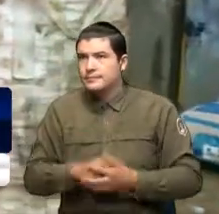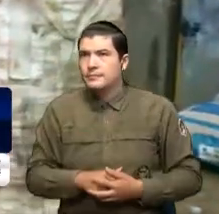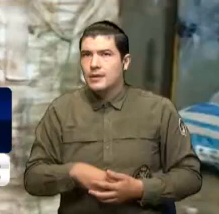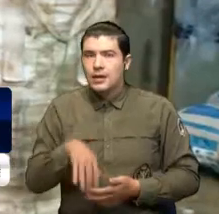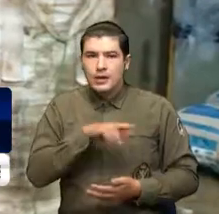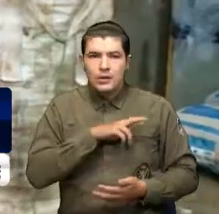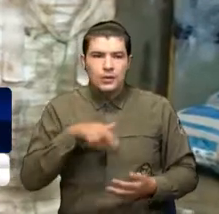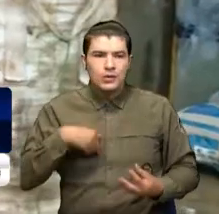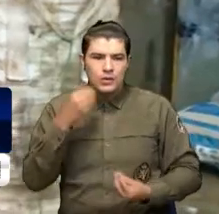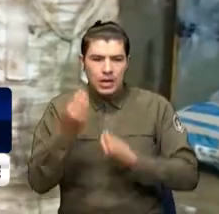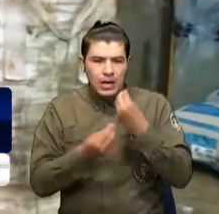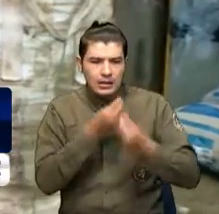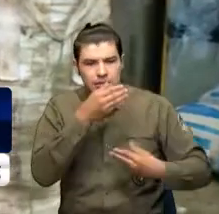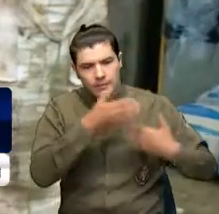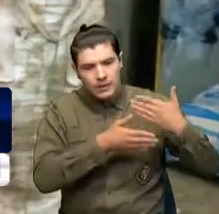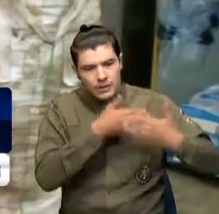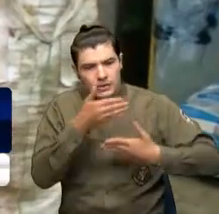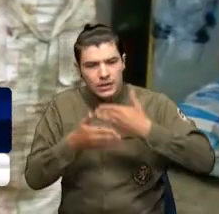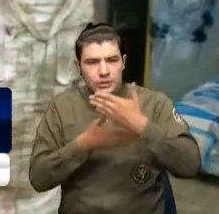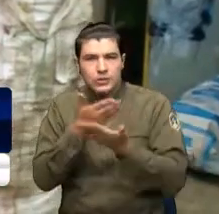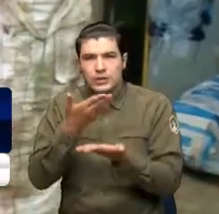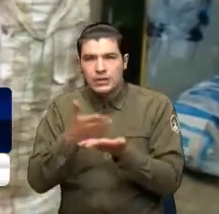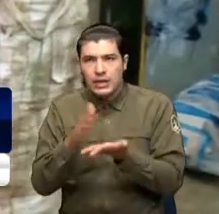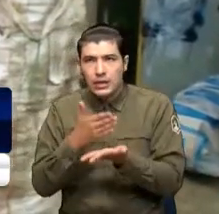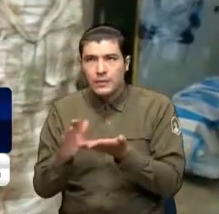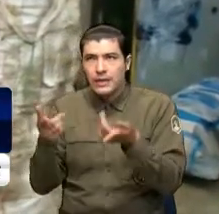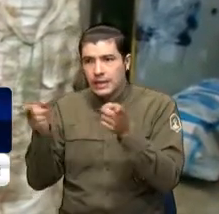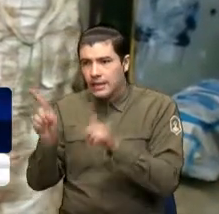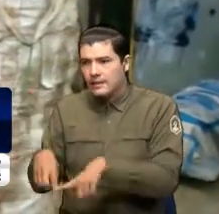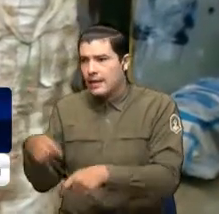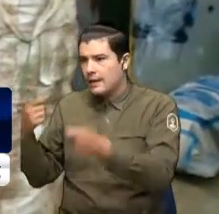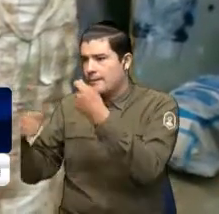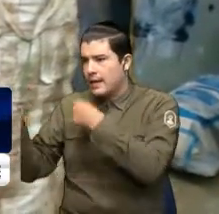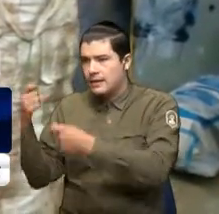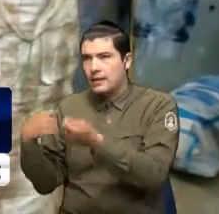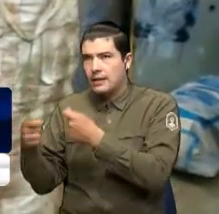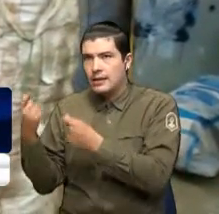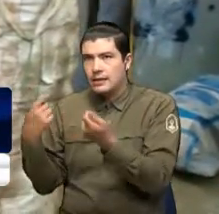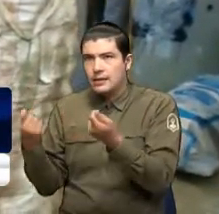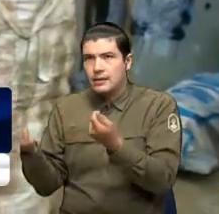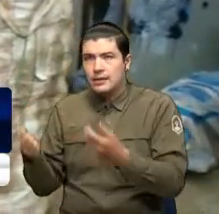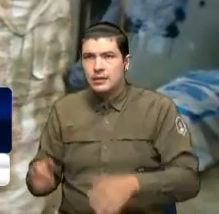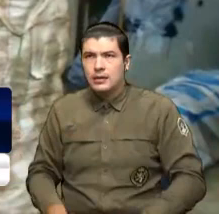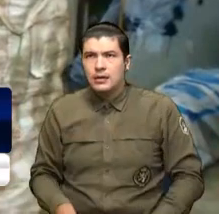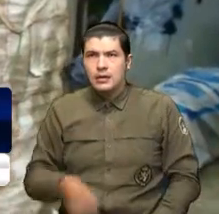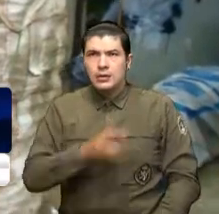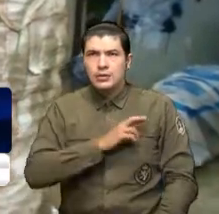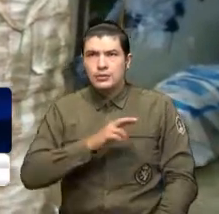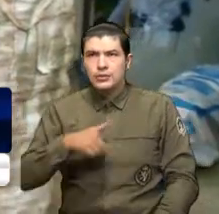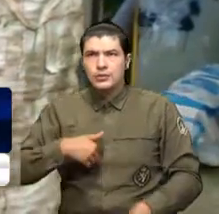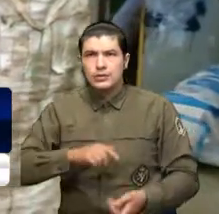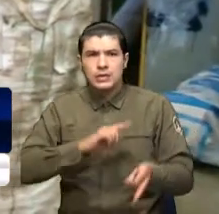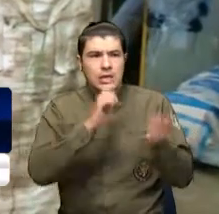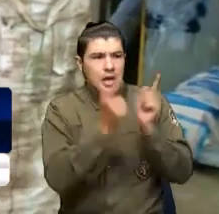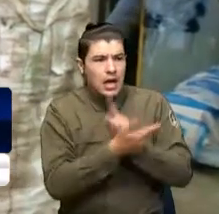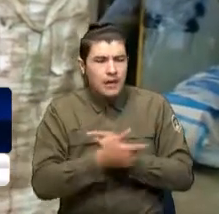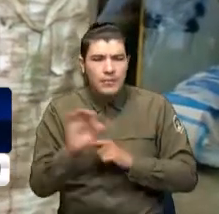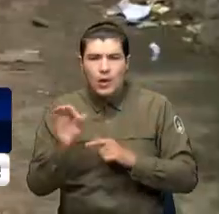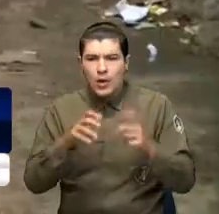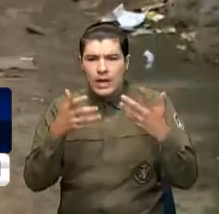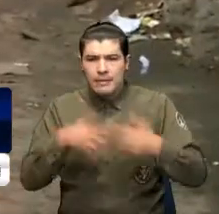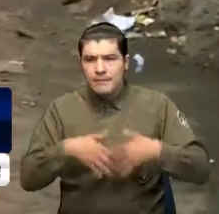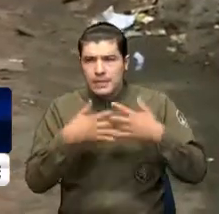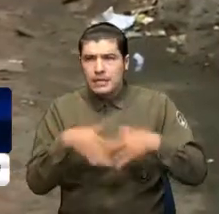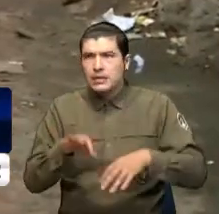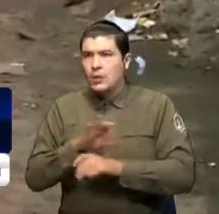proceso de compra y de venta de material. O sea, no ni transformamos, ni compactamos,